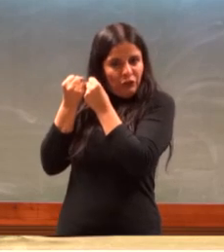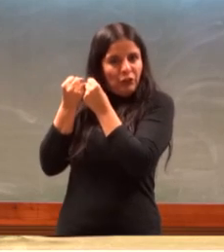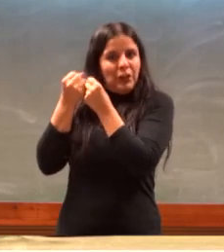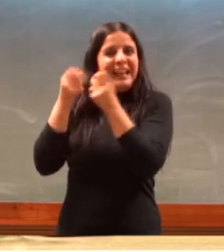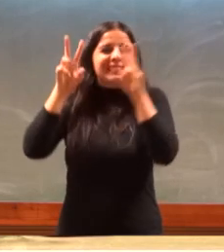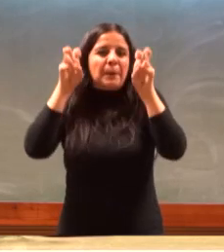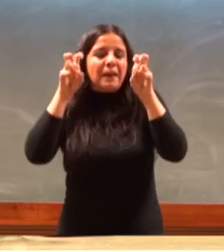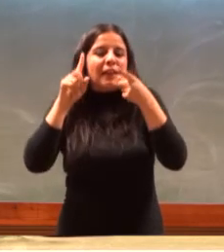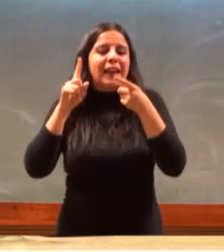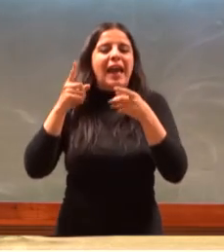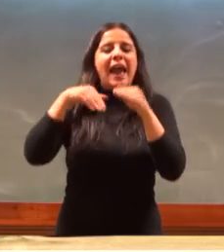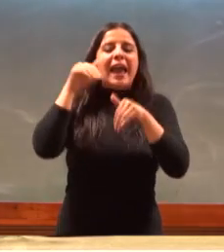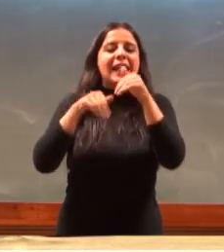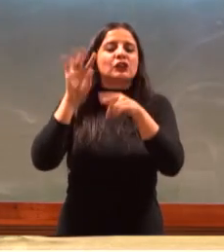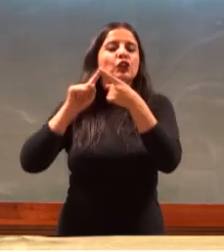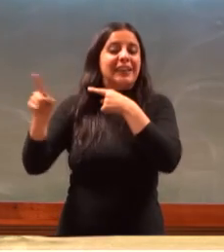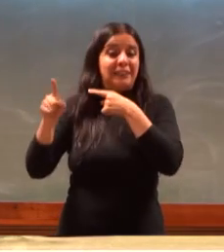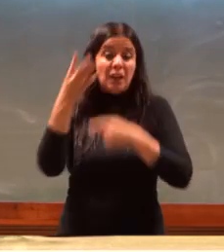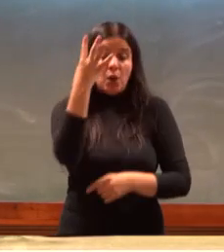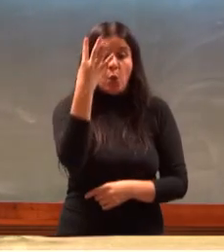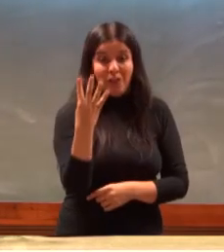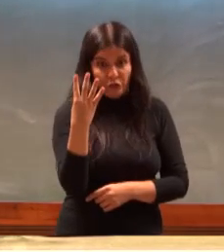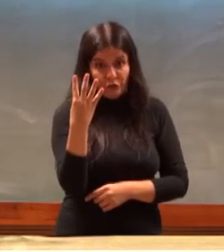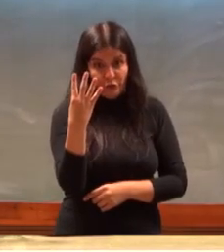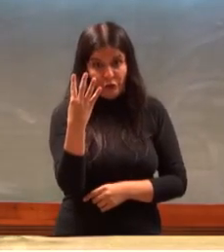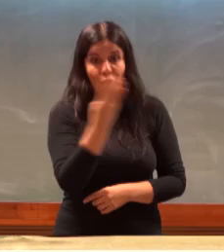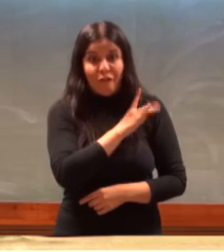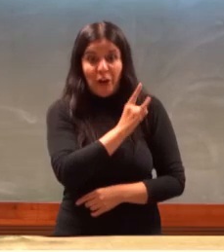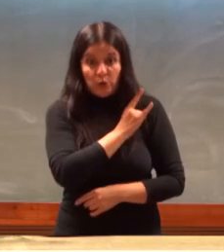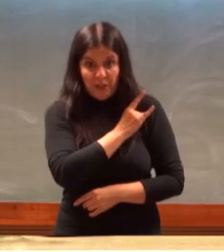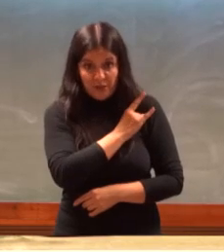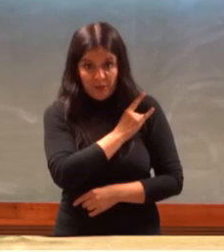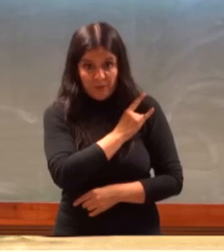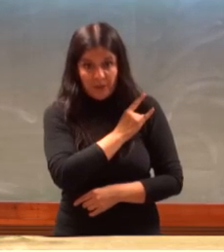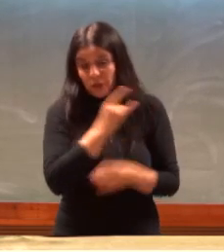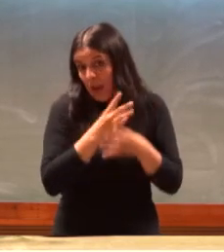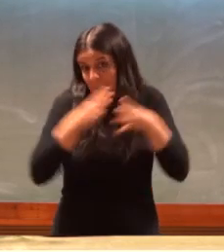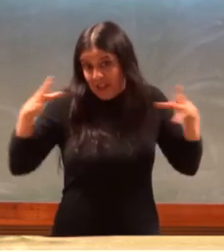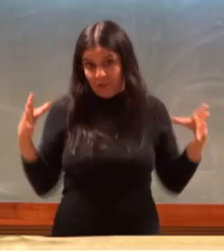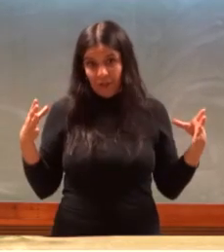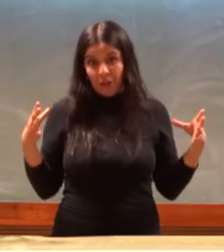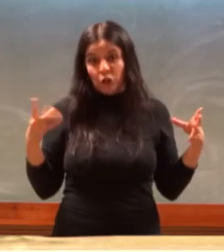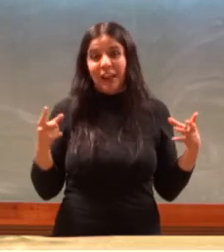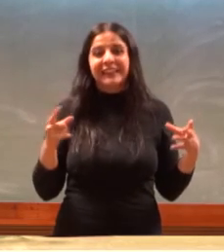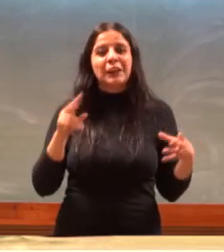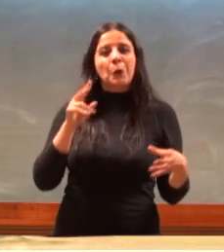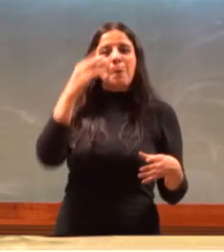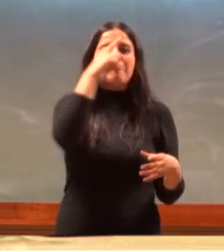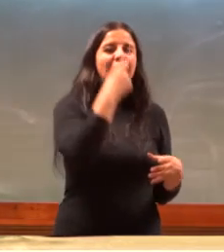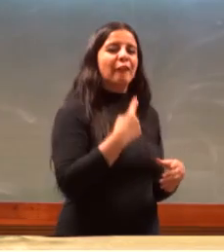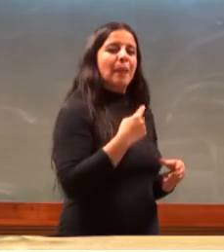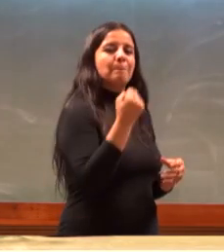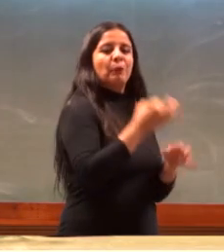directa de rector en cuatro facultades que son las más grandes pero que no son solo las más grandes sino que son las que tienen un perfil profesionalista y